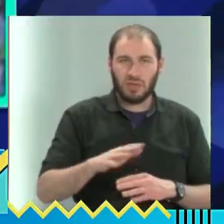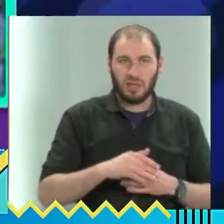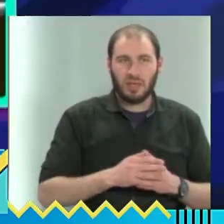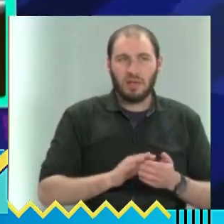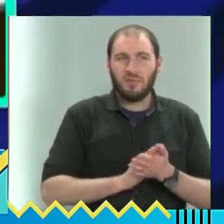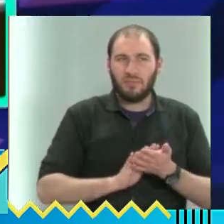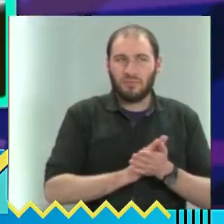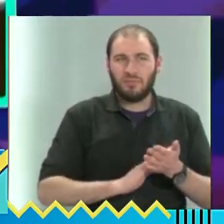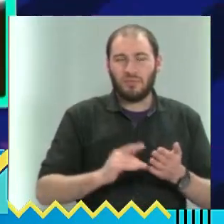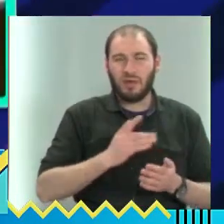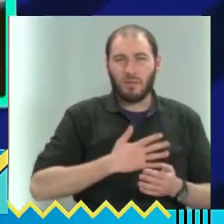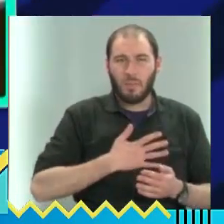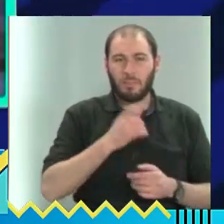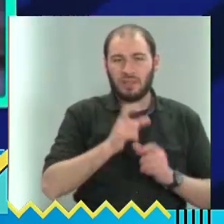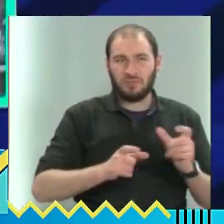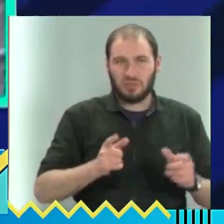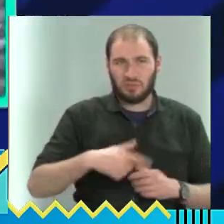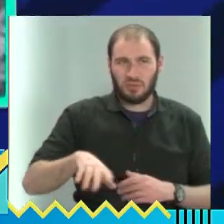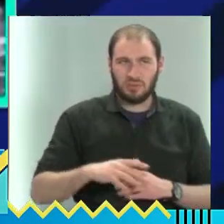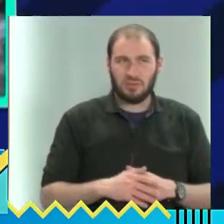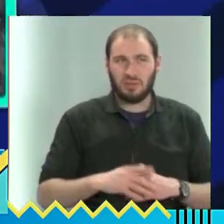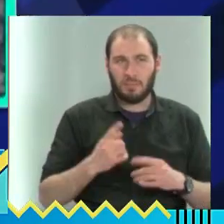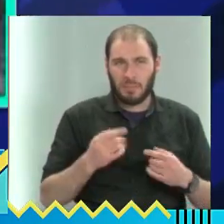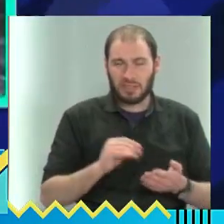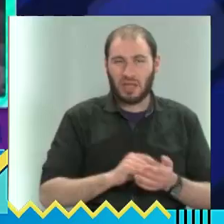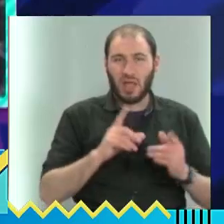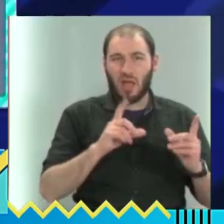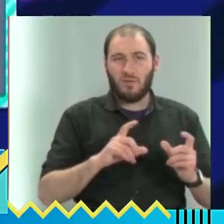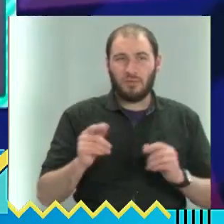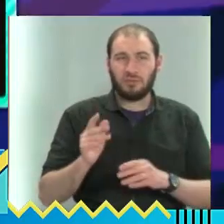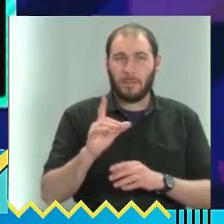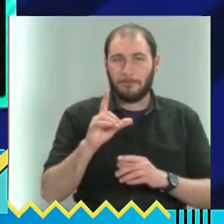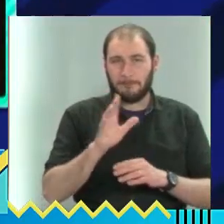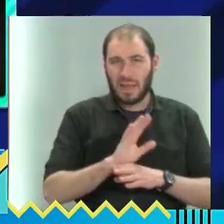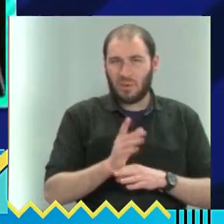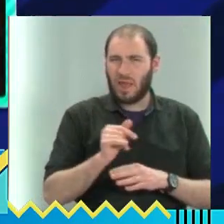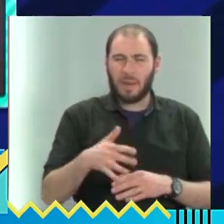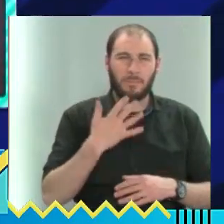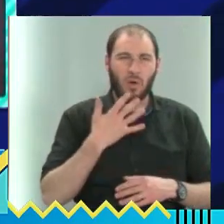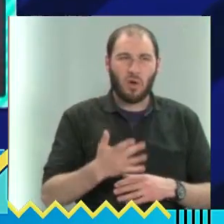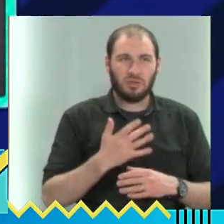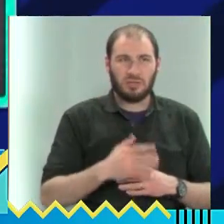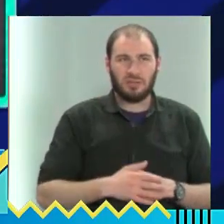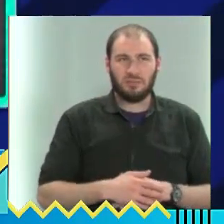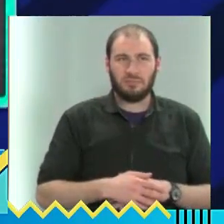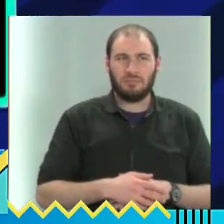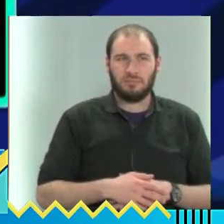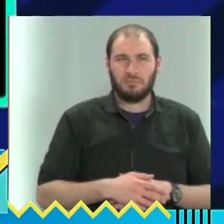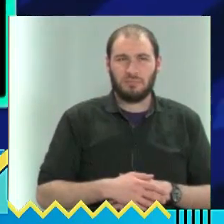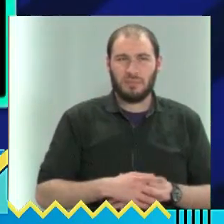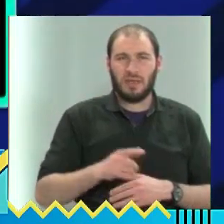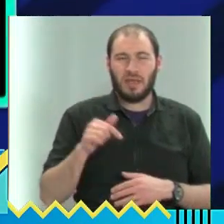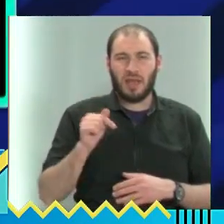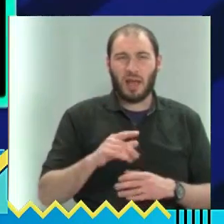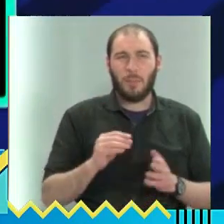influir en los estados de ánimos de los personajes. Una cosa más, la fotografía de la película es hermosa. Chapó para Leandro Martínez. En